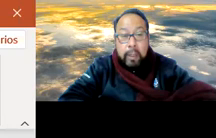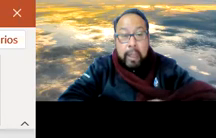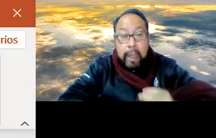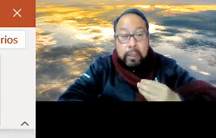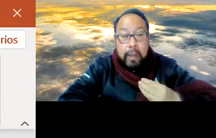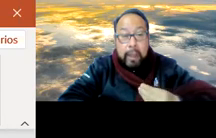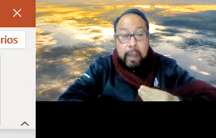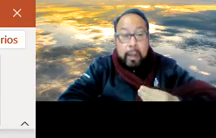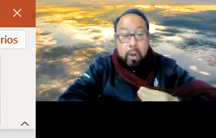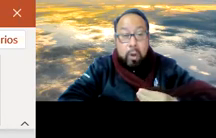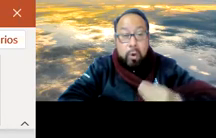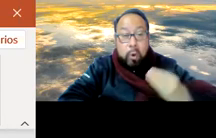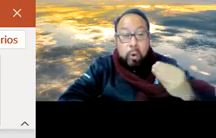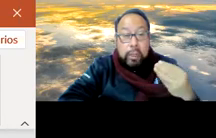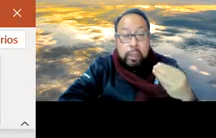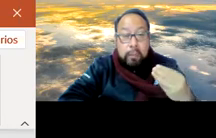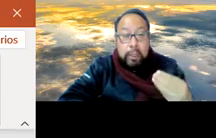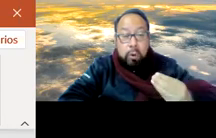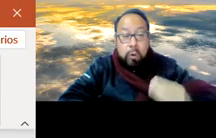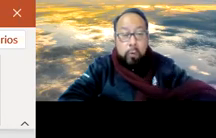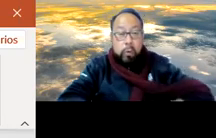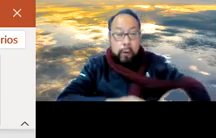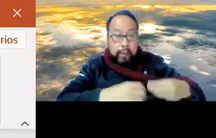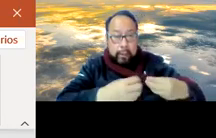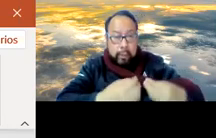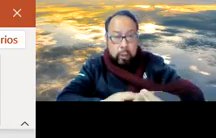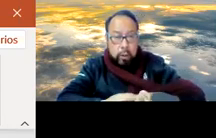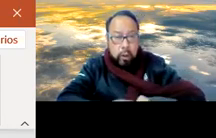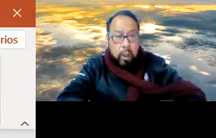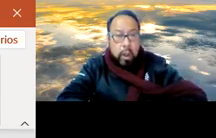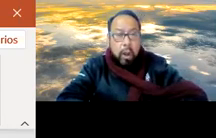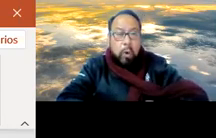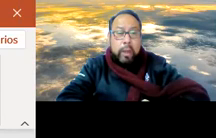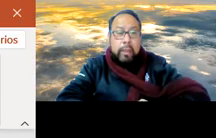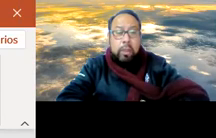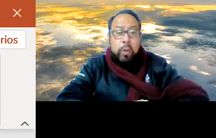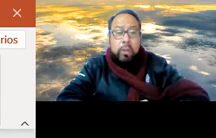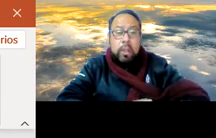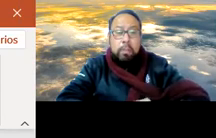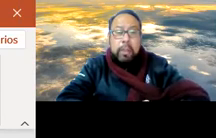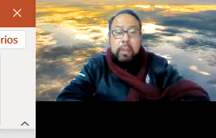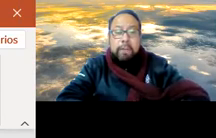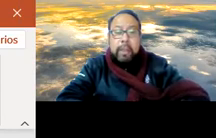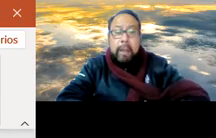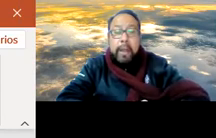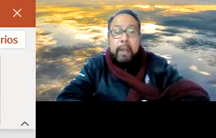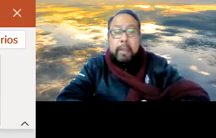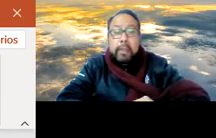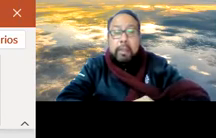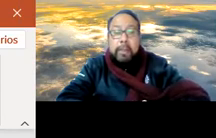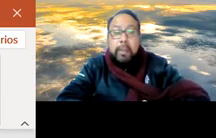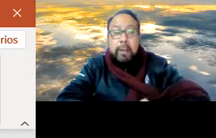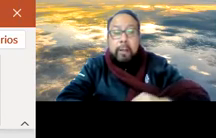obtenido al trabajar con un individuo, una organización o una situación específica